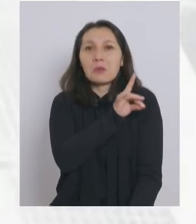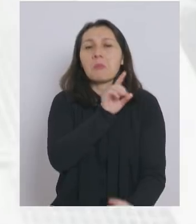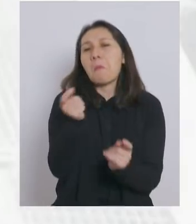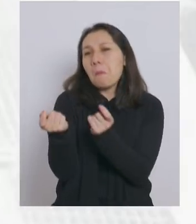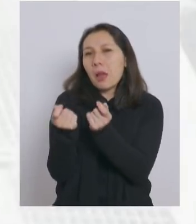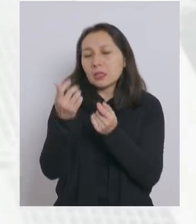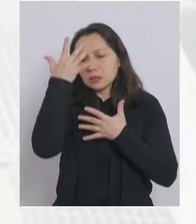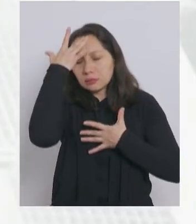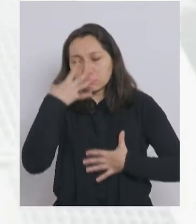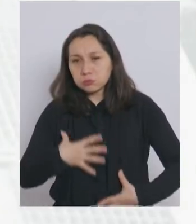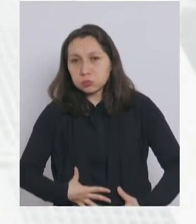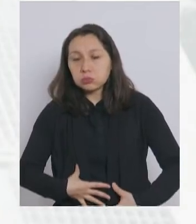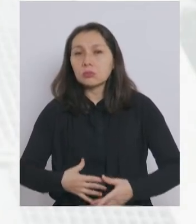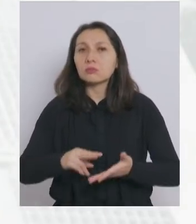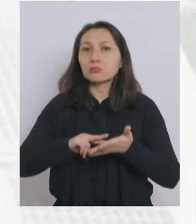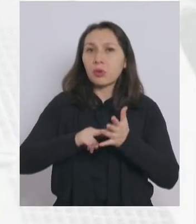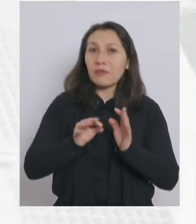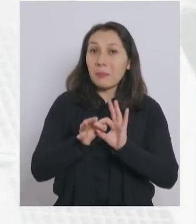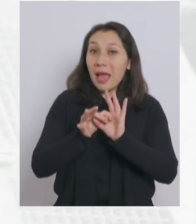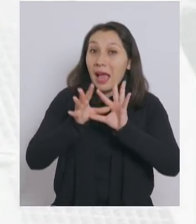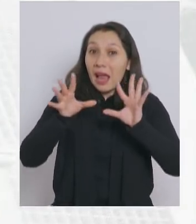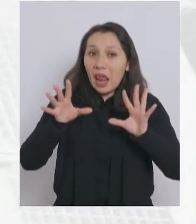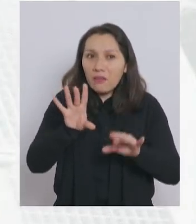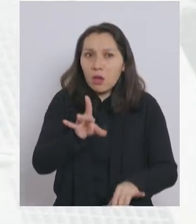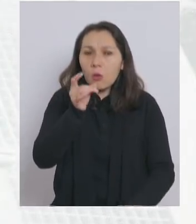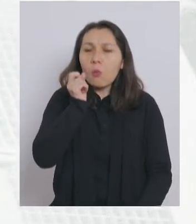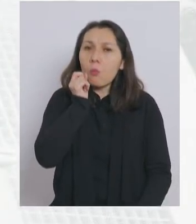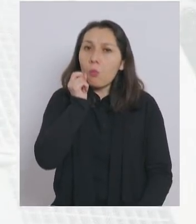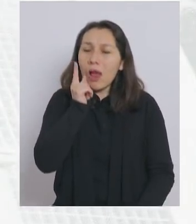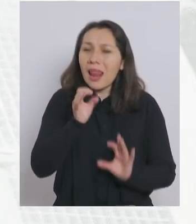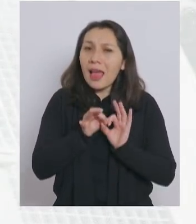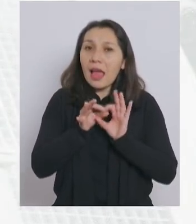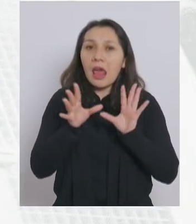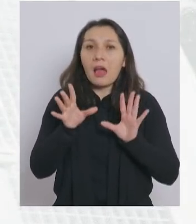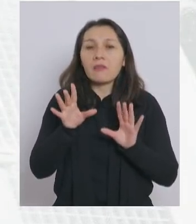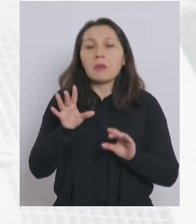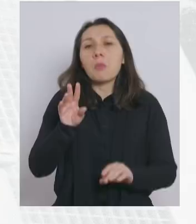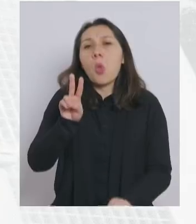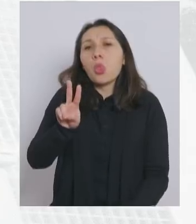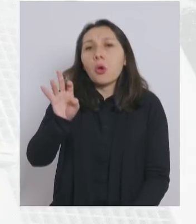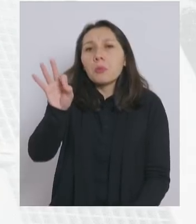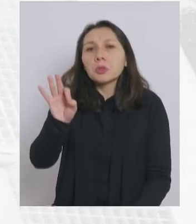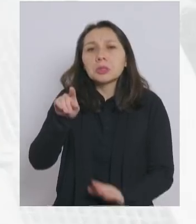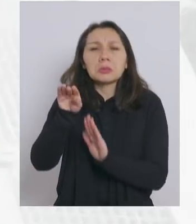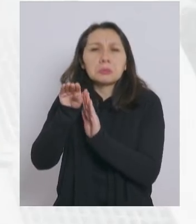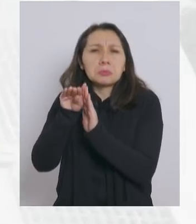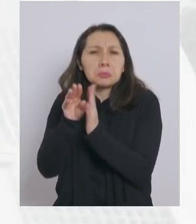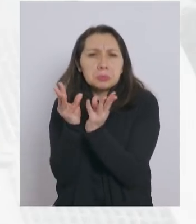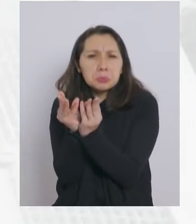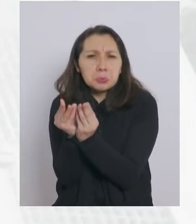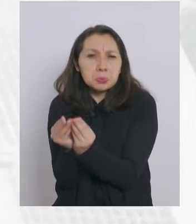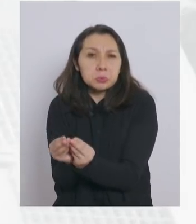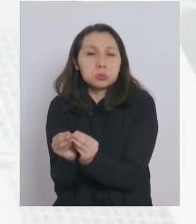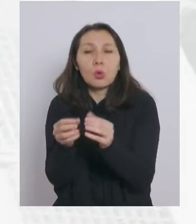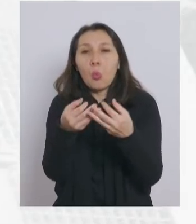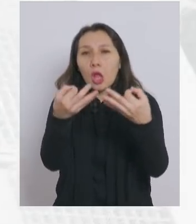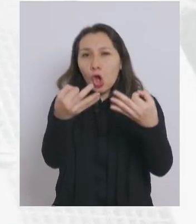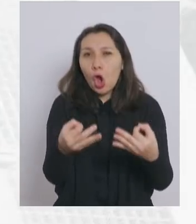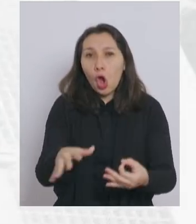presentaron, y los eventos adversos graves que se presentaron ocurrieron en menos del 2% del total de los